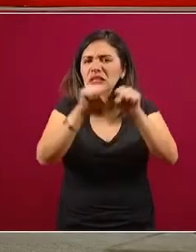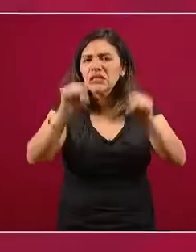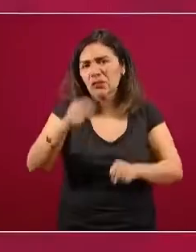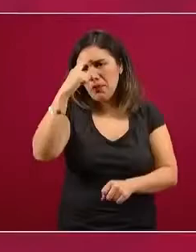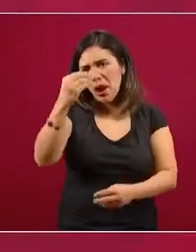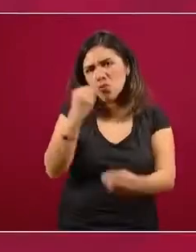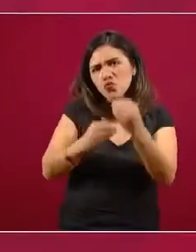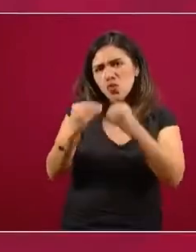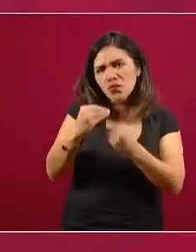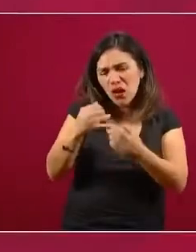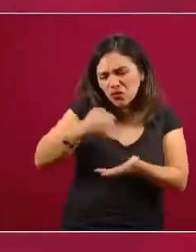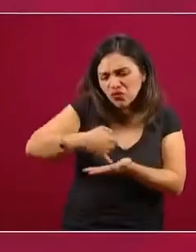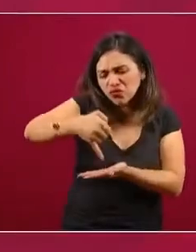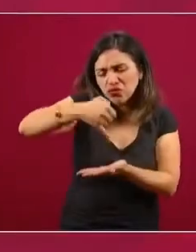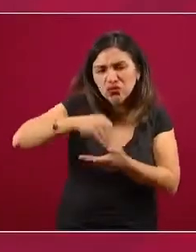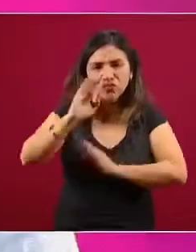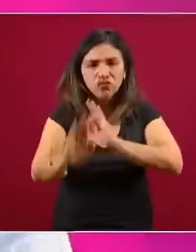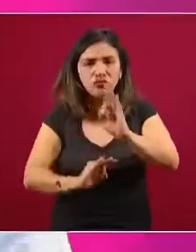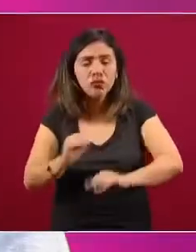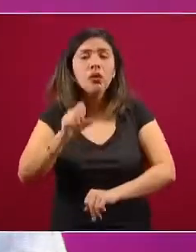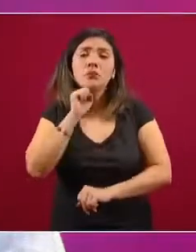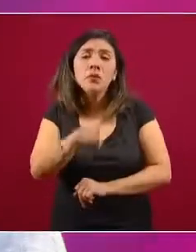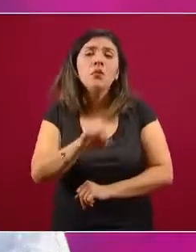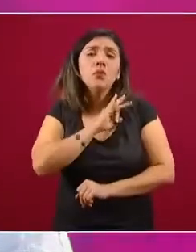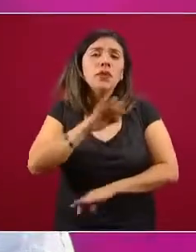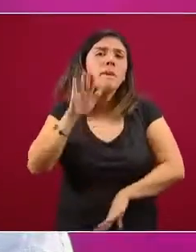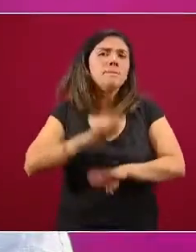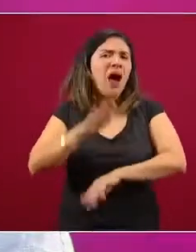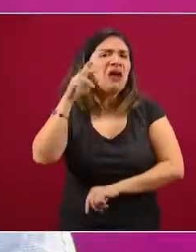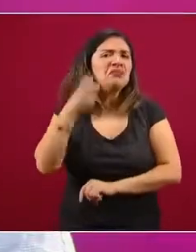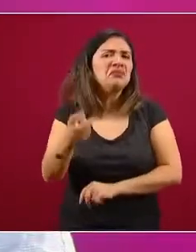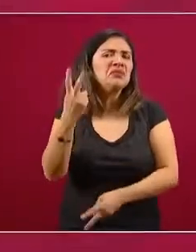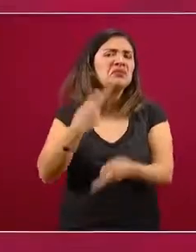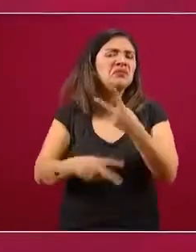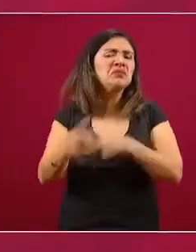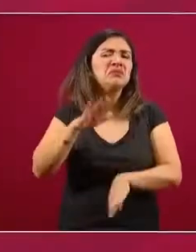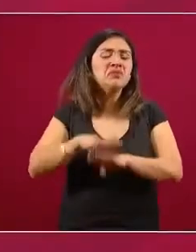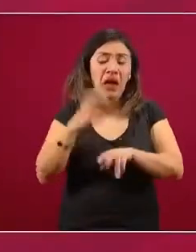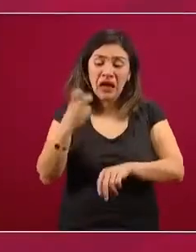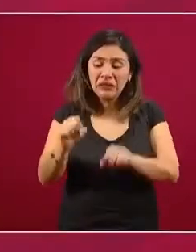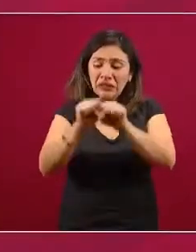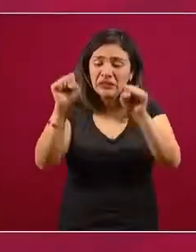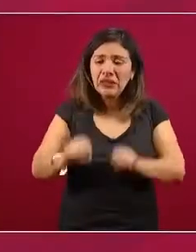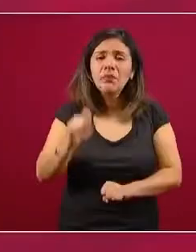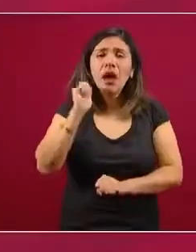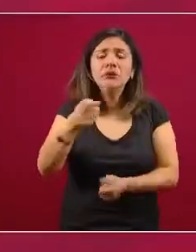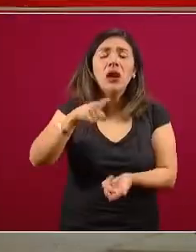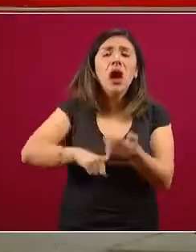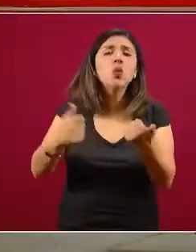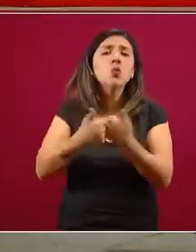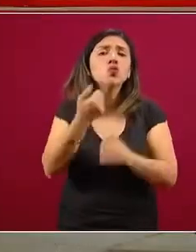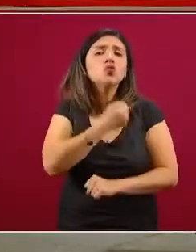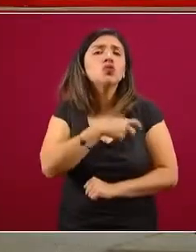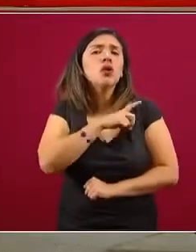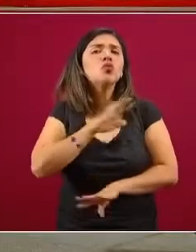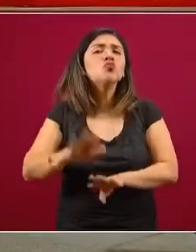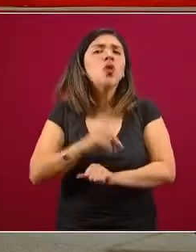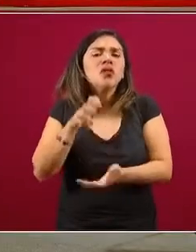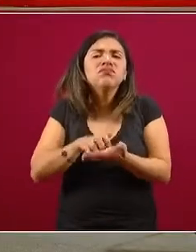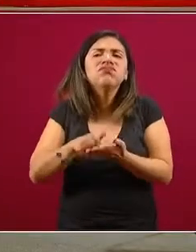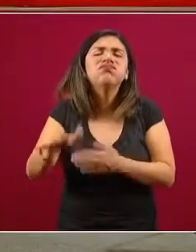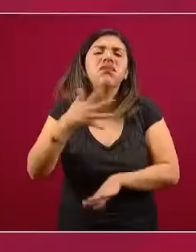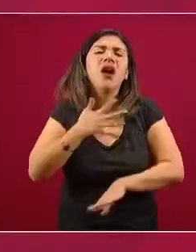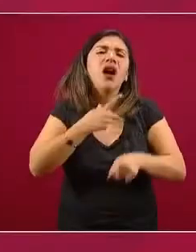agroalimentario y además puede tener mayor probabilidad de que sea un sistema saludable en la medida en que hay